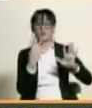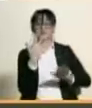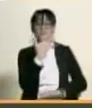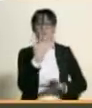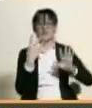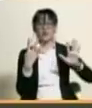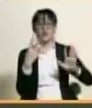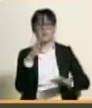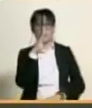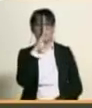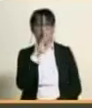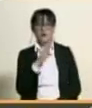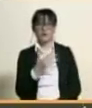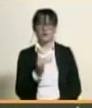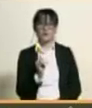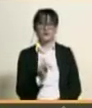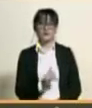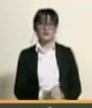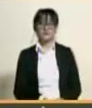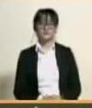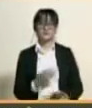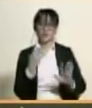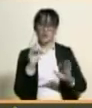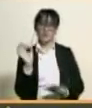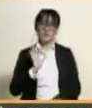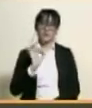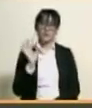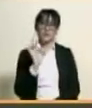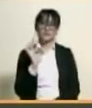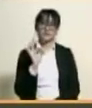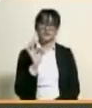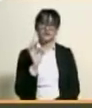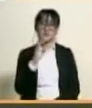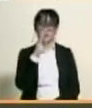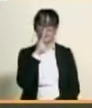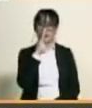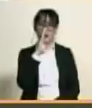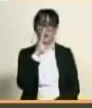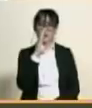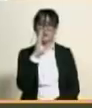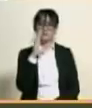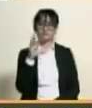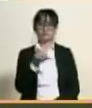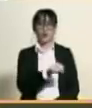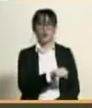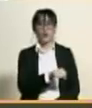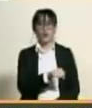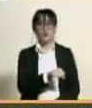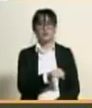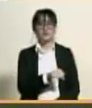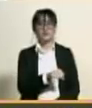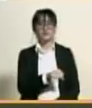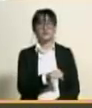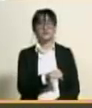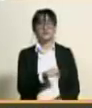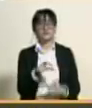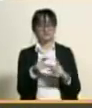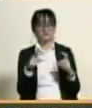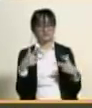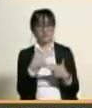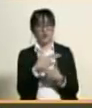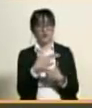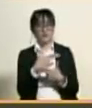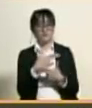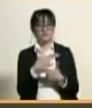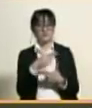959 cuentas bancarias. Es decir, el 90% de las cuentas incautadas, de este dinero incautado, forman